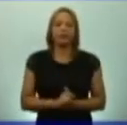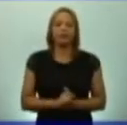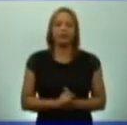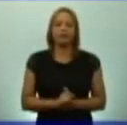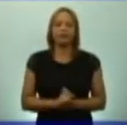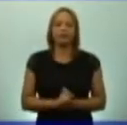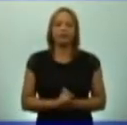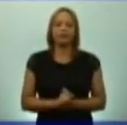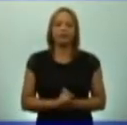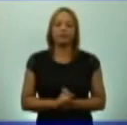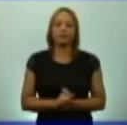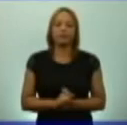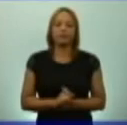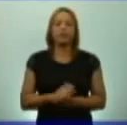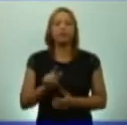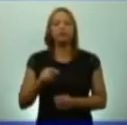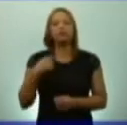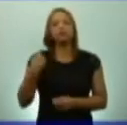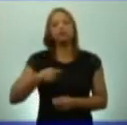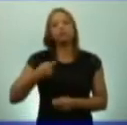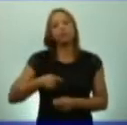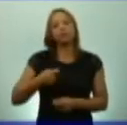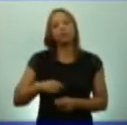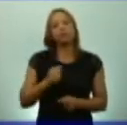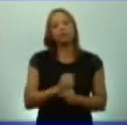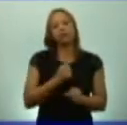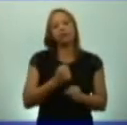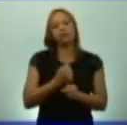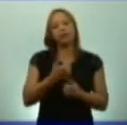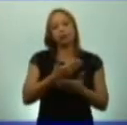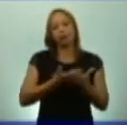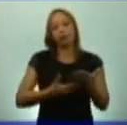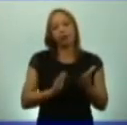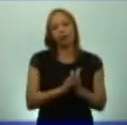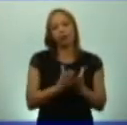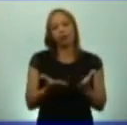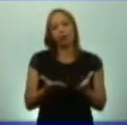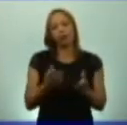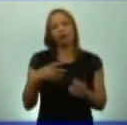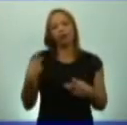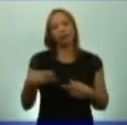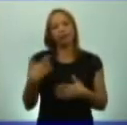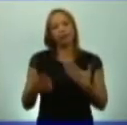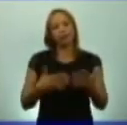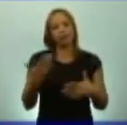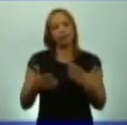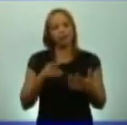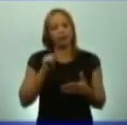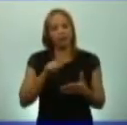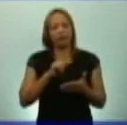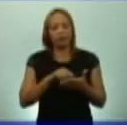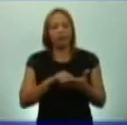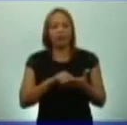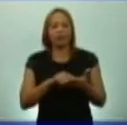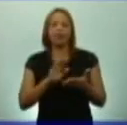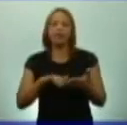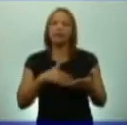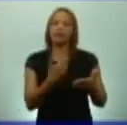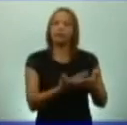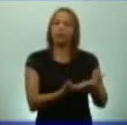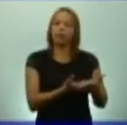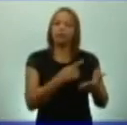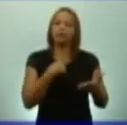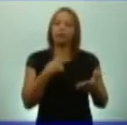También debes trabajar en el cuaderno de actividades. Y del cuaderno de actividades te proponemos